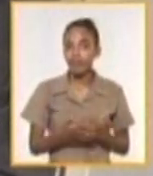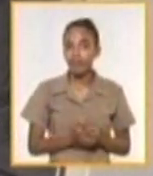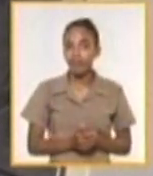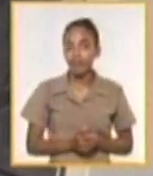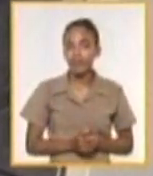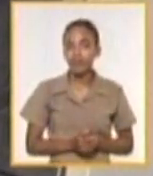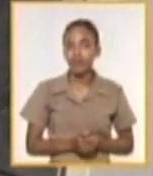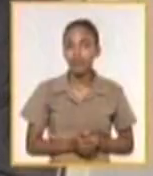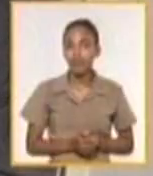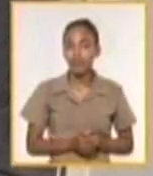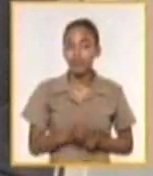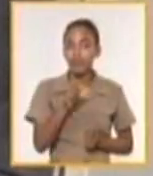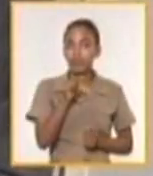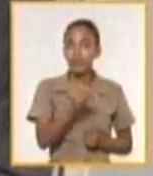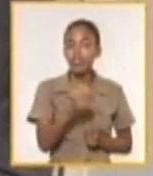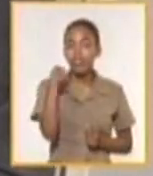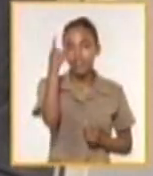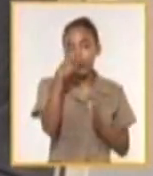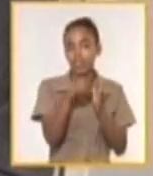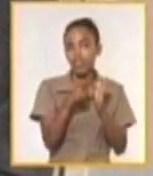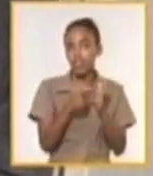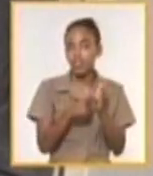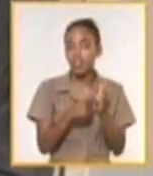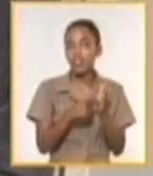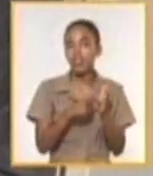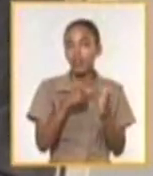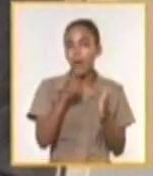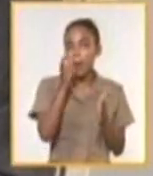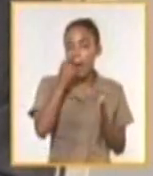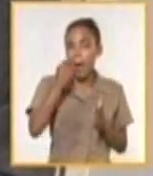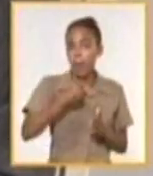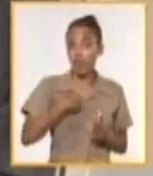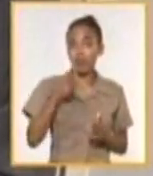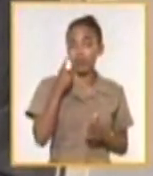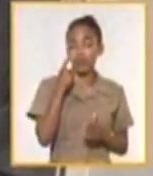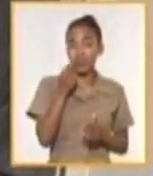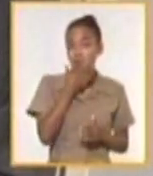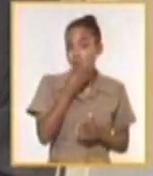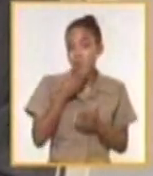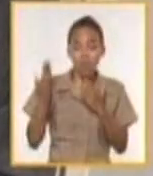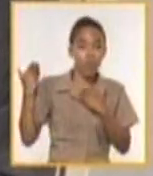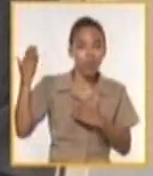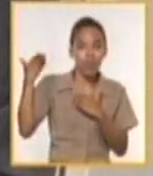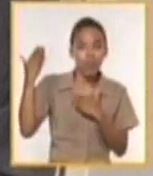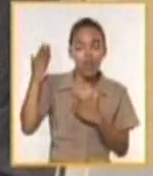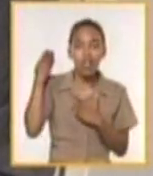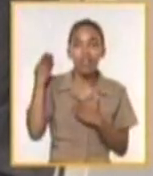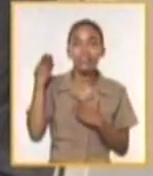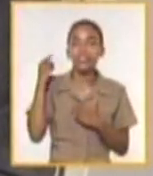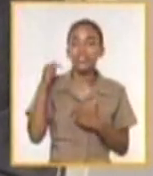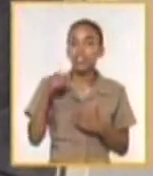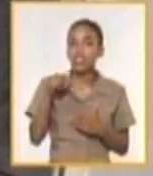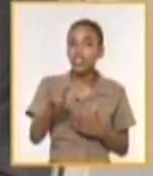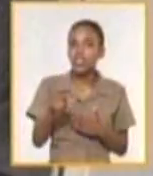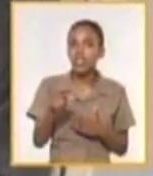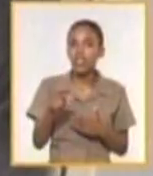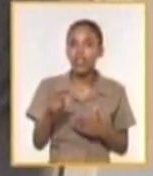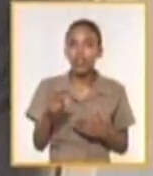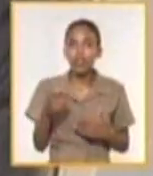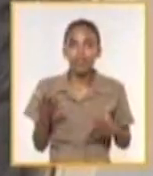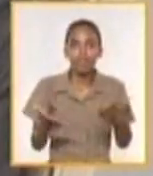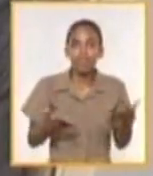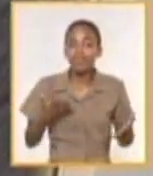era un hombre, como yo lo conocí, como yo lo vi de joven, ¿no? Era un torbellino,